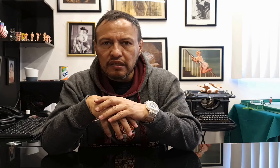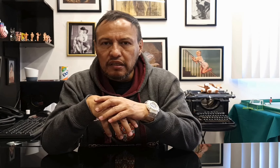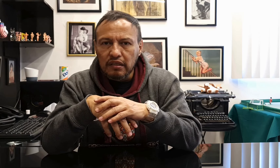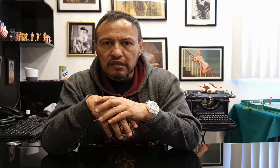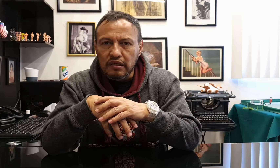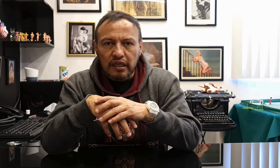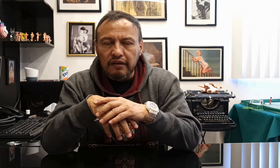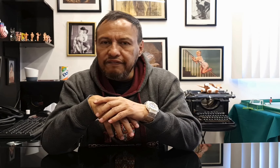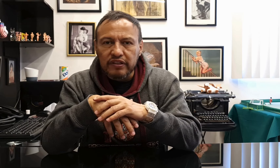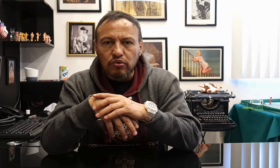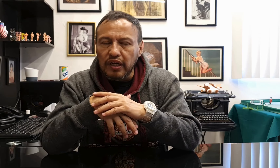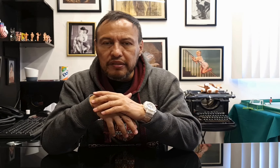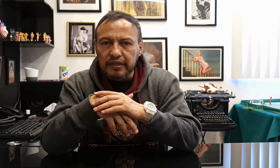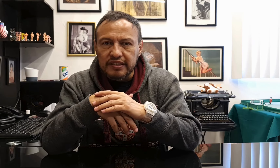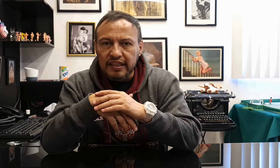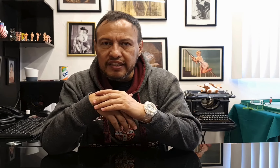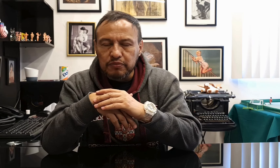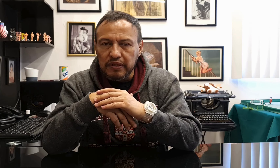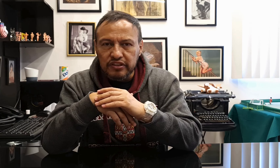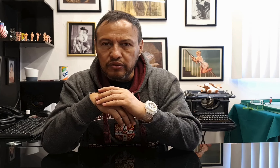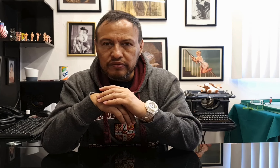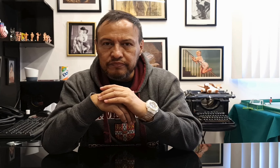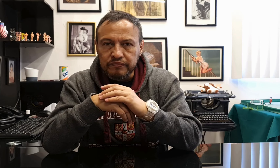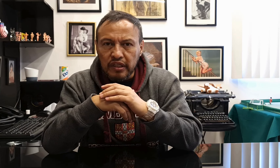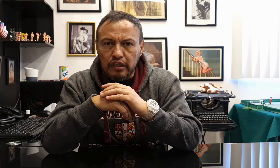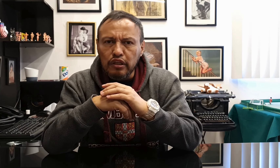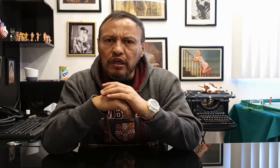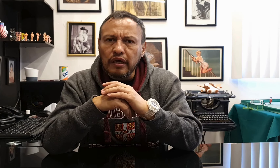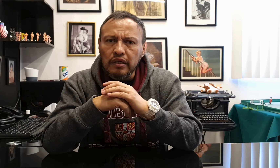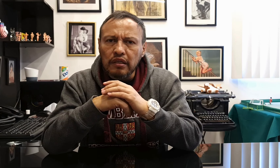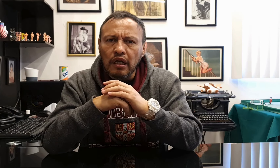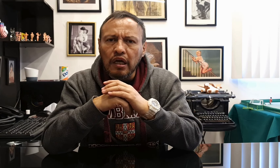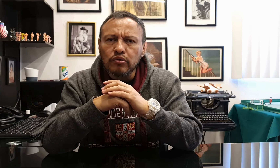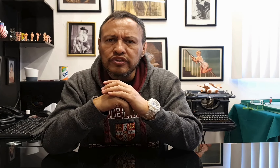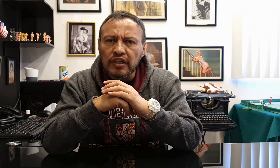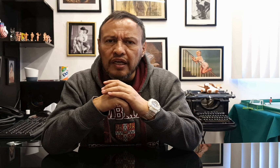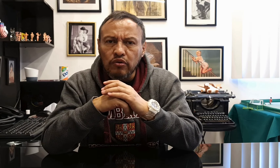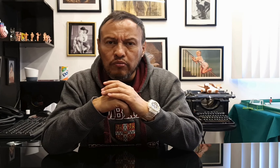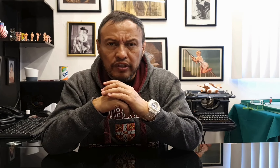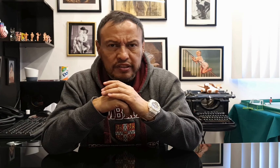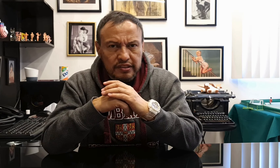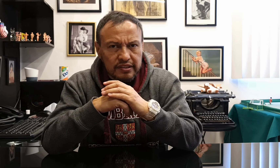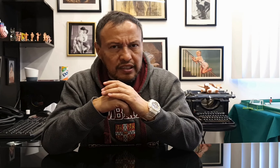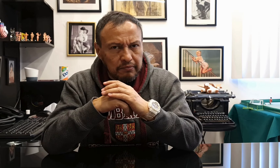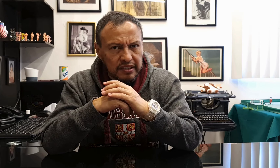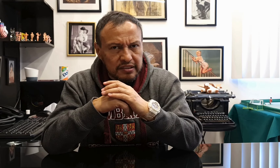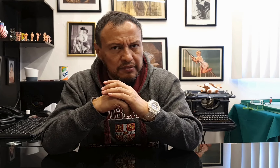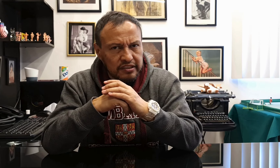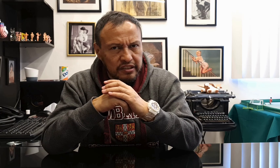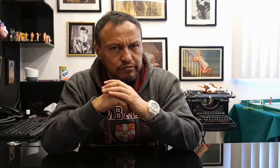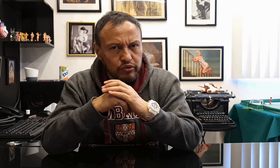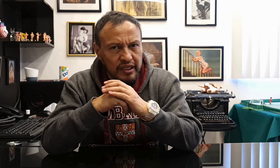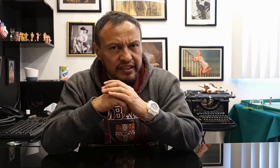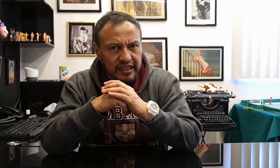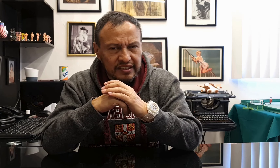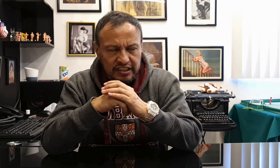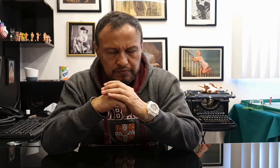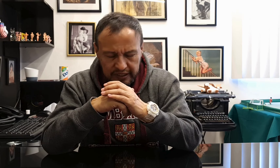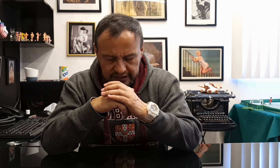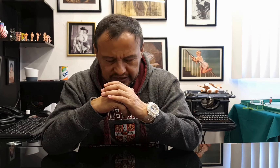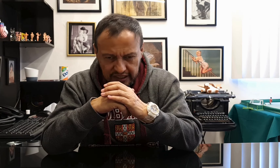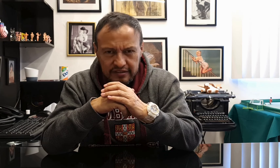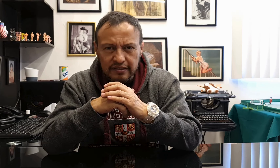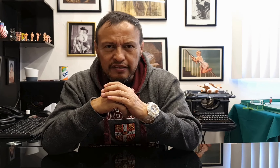fundamental. En efecto, la libertad de expresión. Y ahí, claro está, como él dice, en la máxima tribuna de